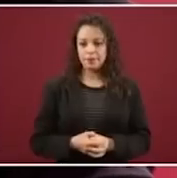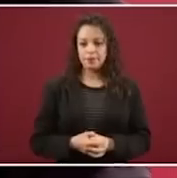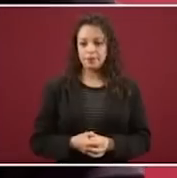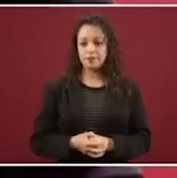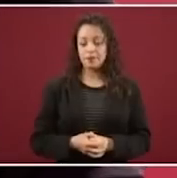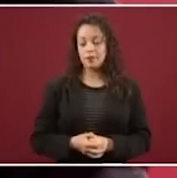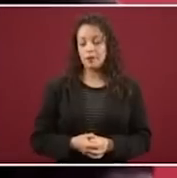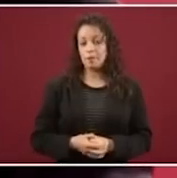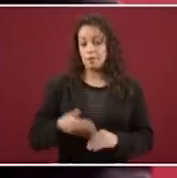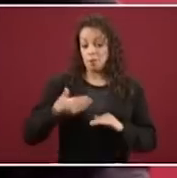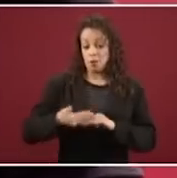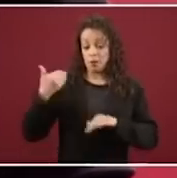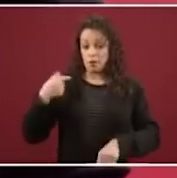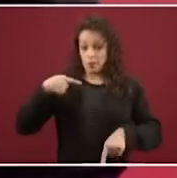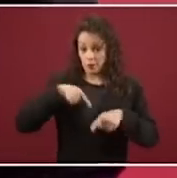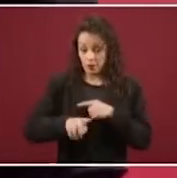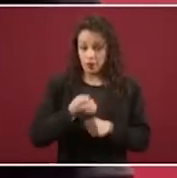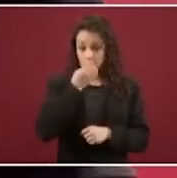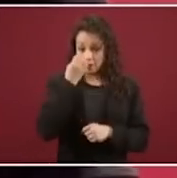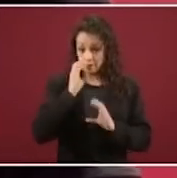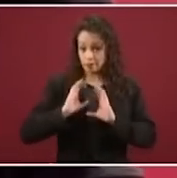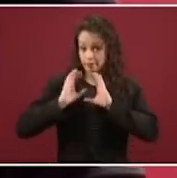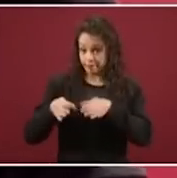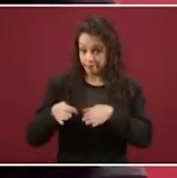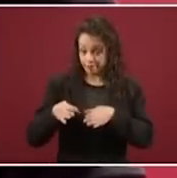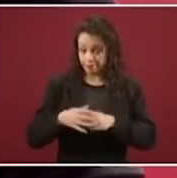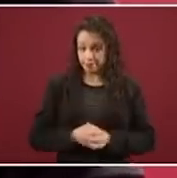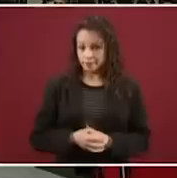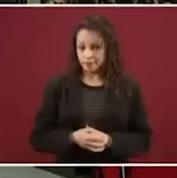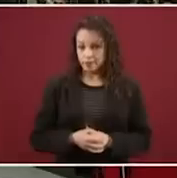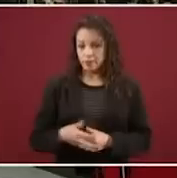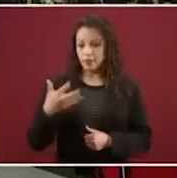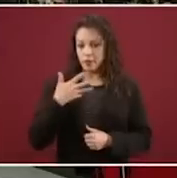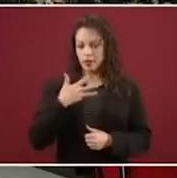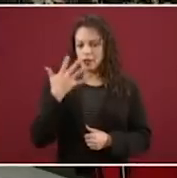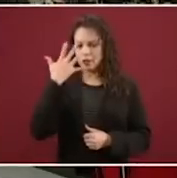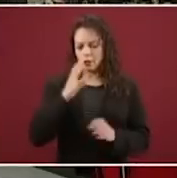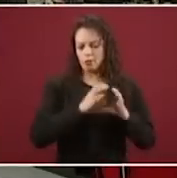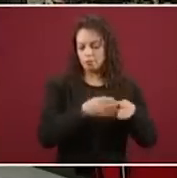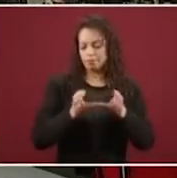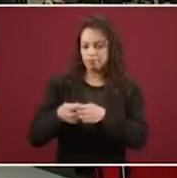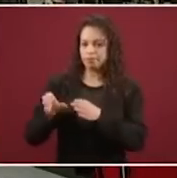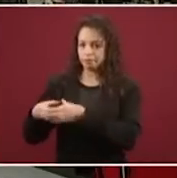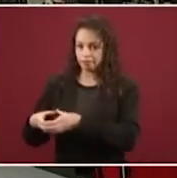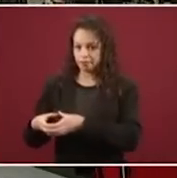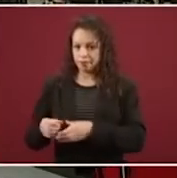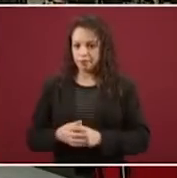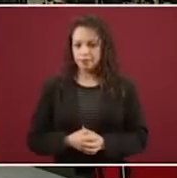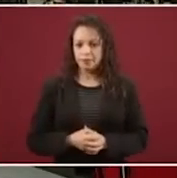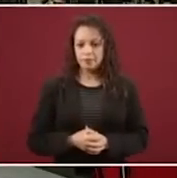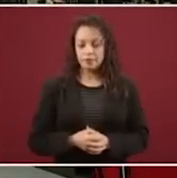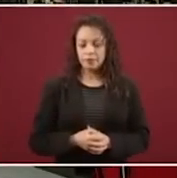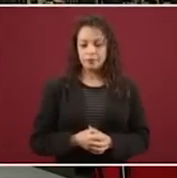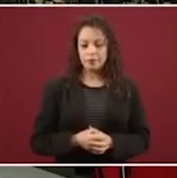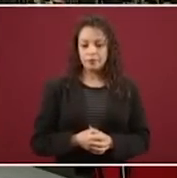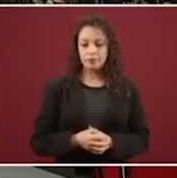antes del inicio del ciclo. Se concentraron 5 consejos para evitar al máximo la